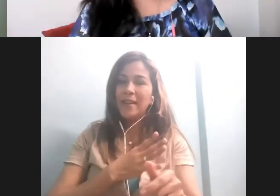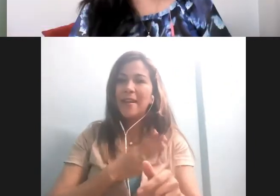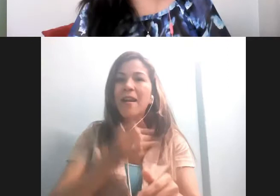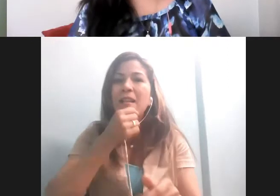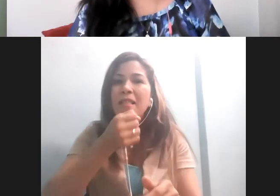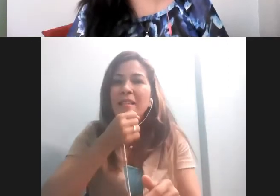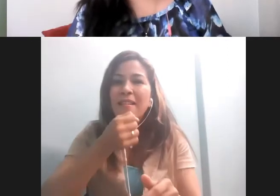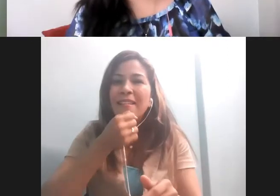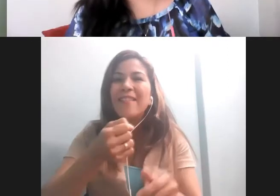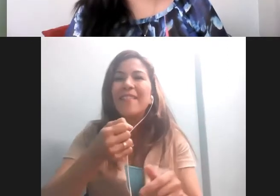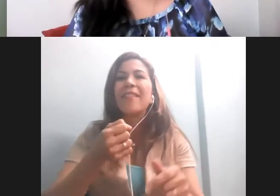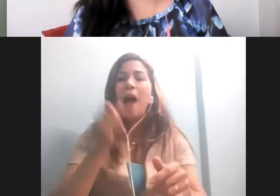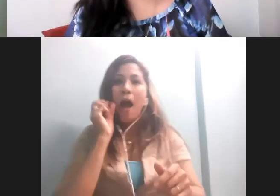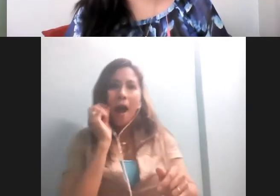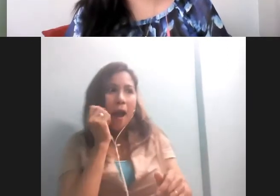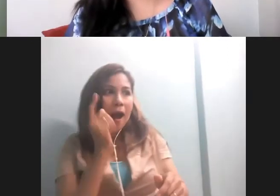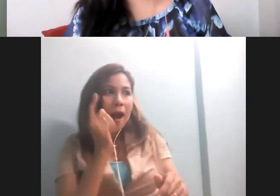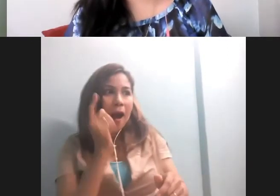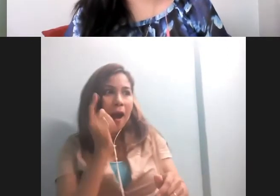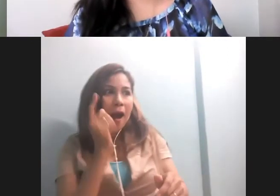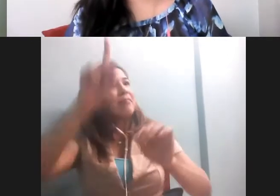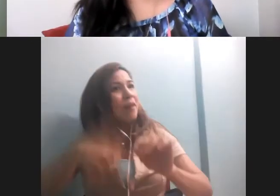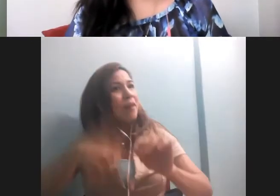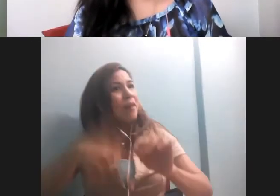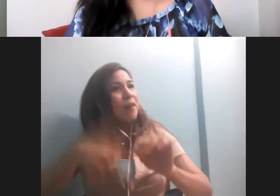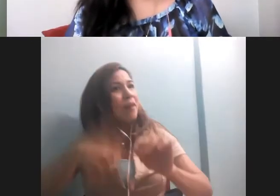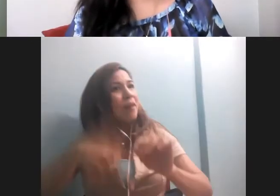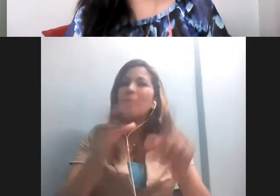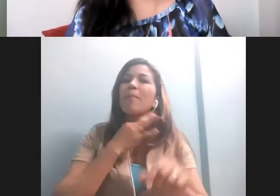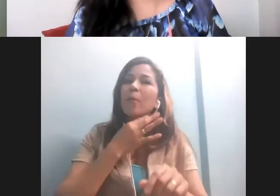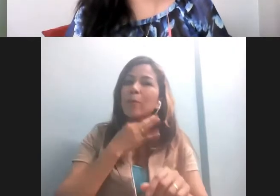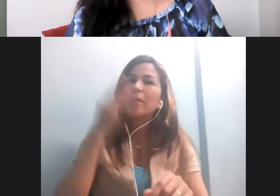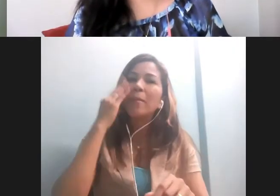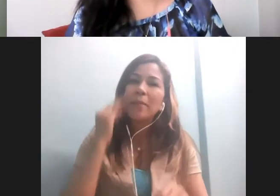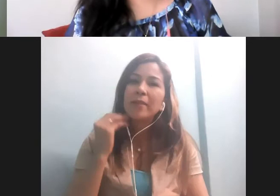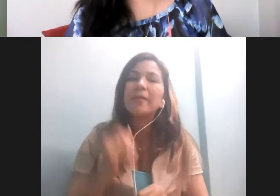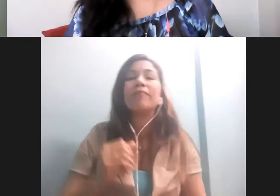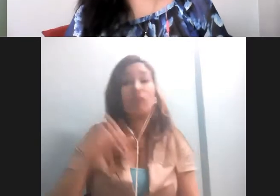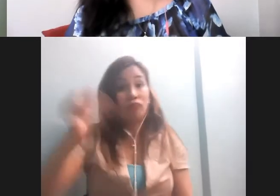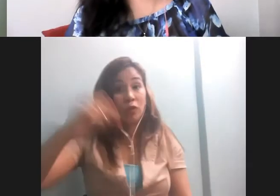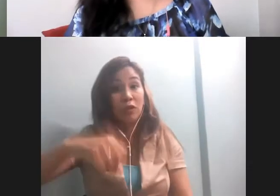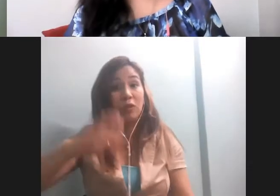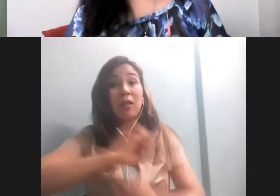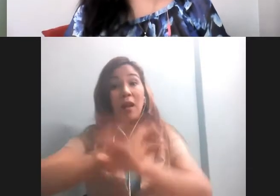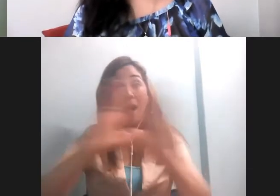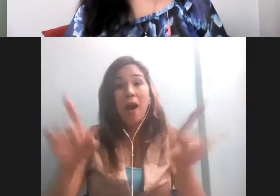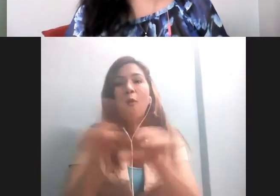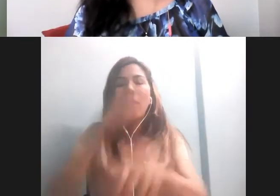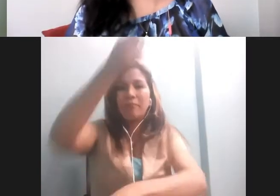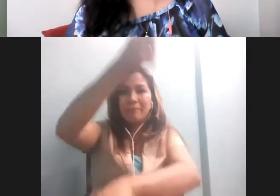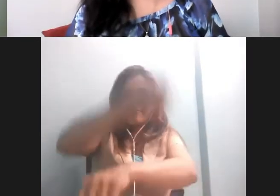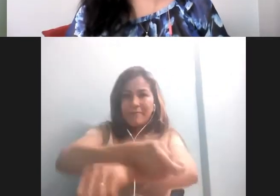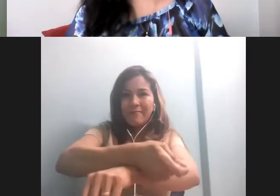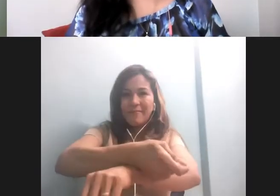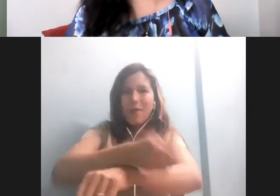Eso es sumamente importante, considero yo. Sí, también nosotros lo consideramos, por ejemplo, en los actos de grado. En el acto de grado de la universidad, por